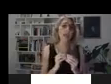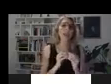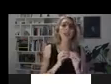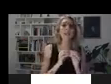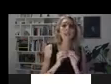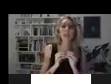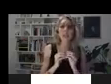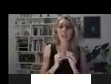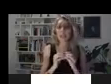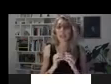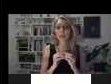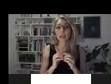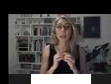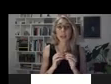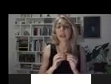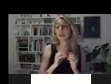que